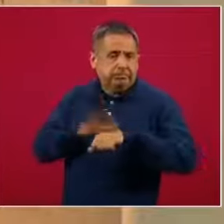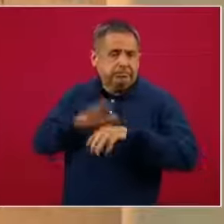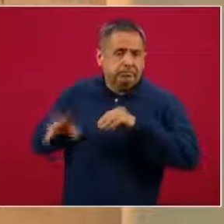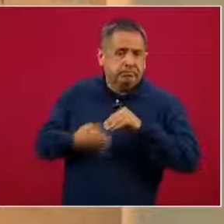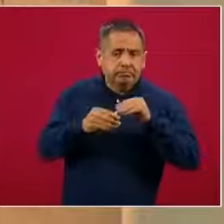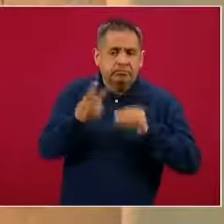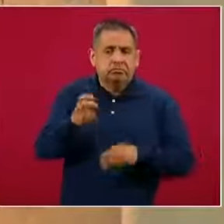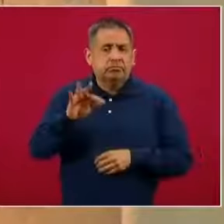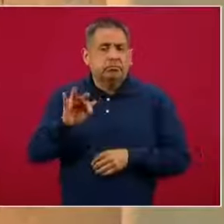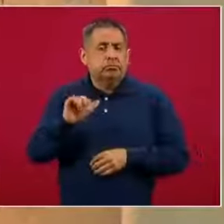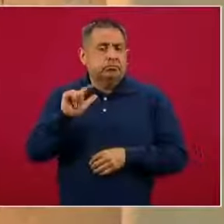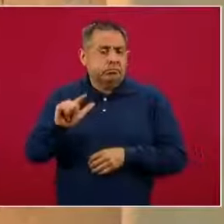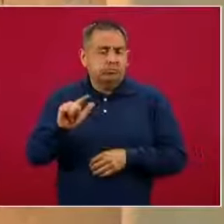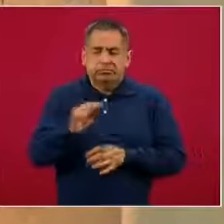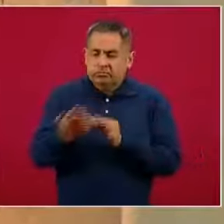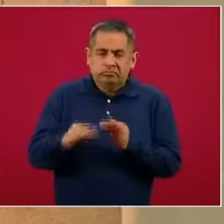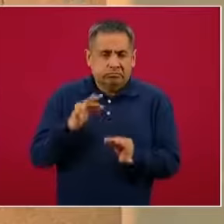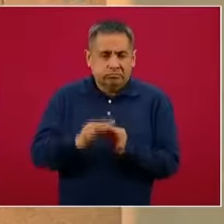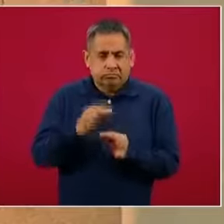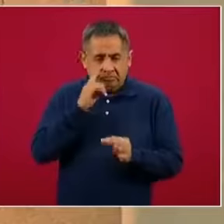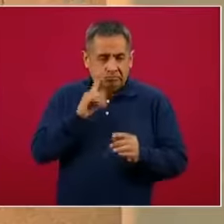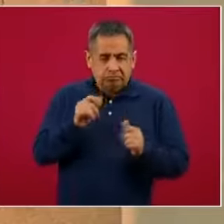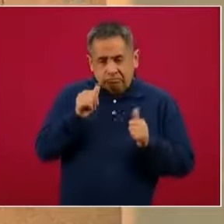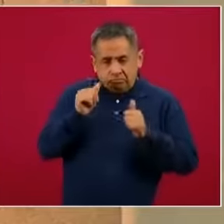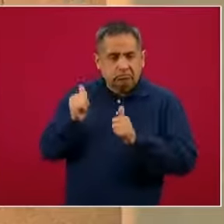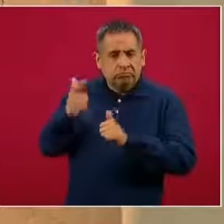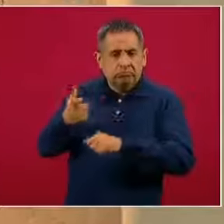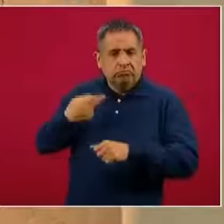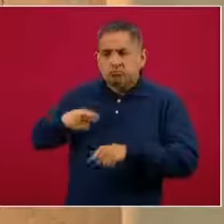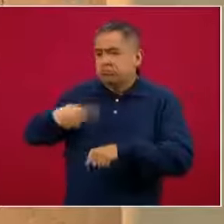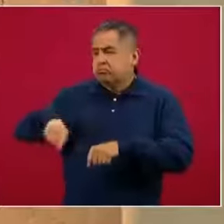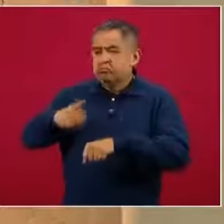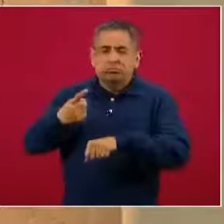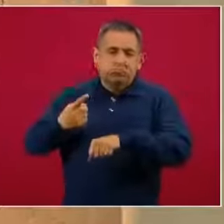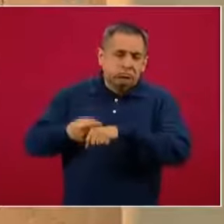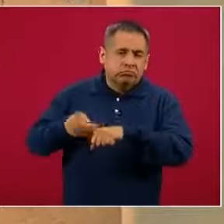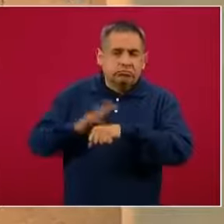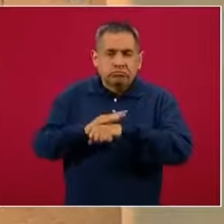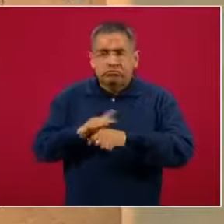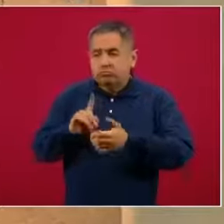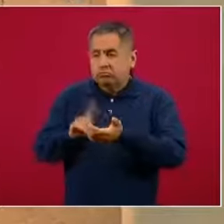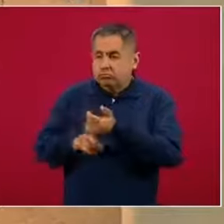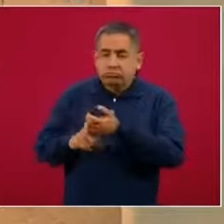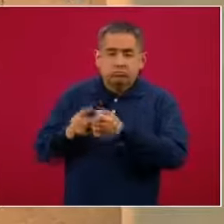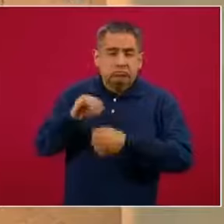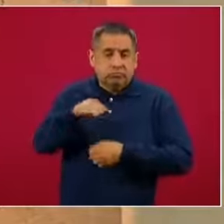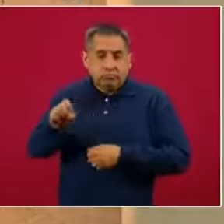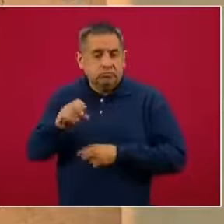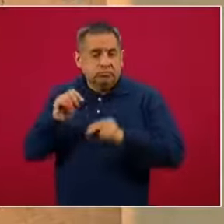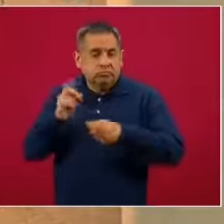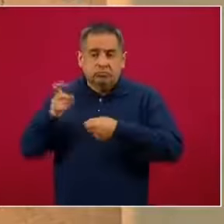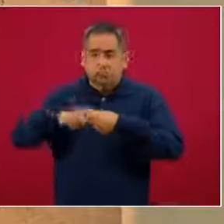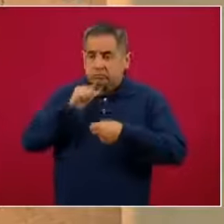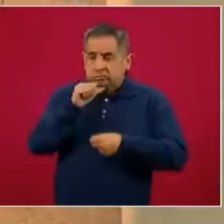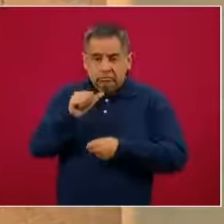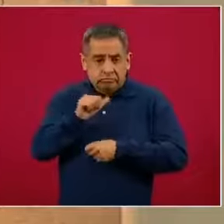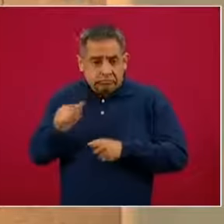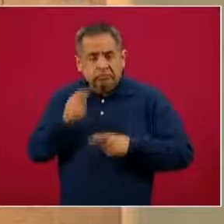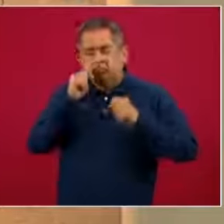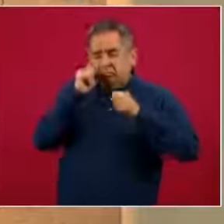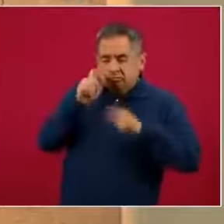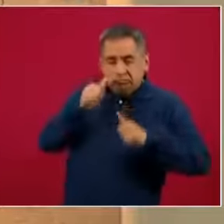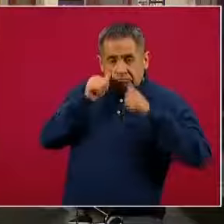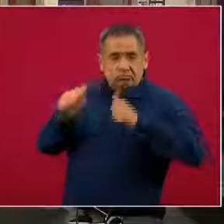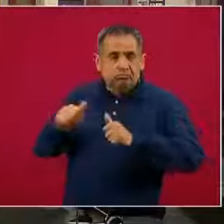están listas para atender a los derechohabientes y también a los no derechohabientes de Chihuahua